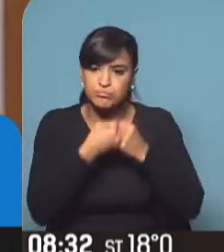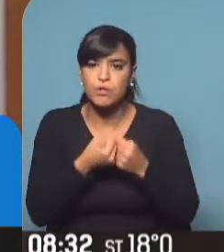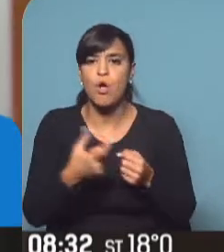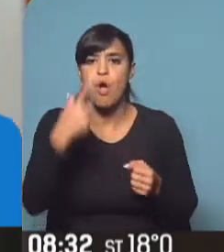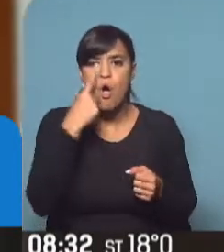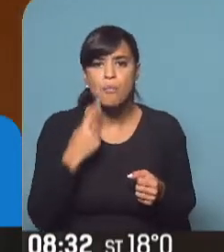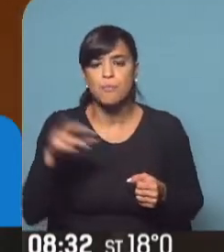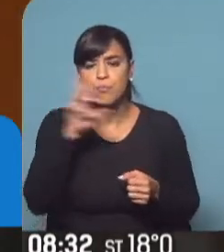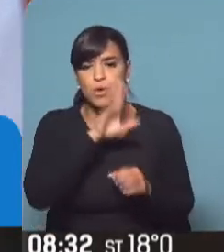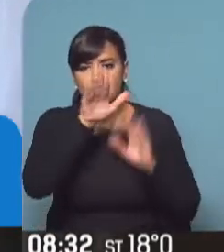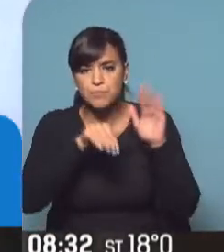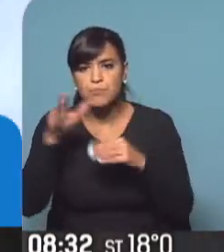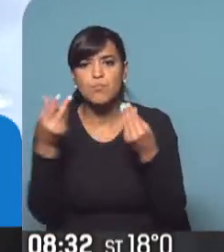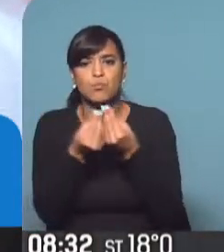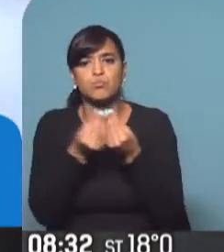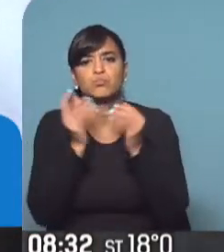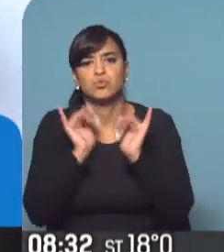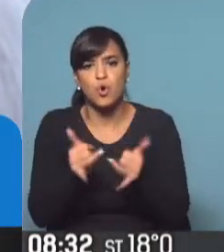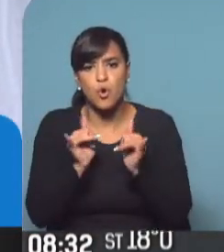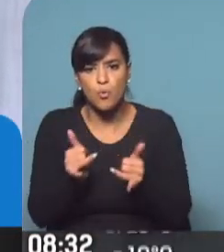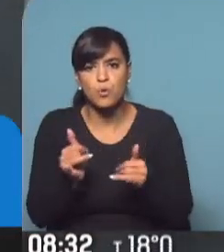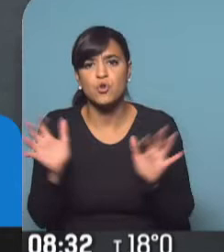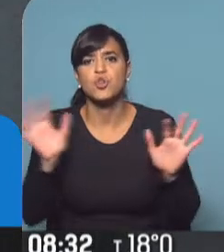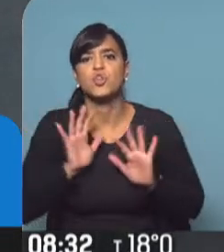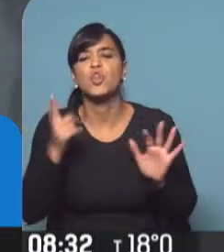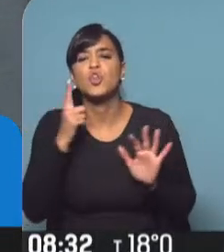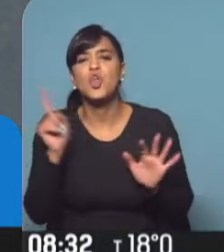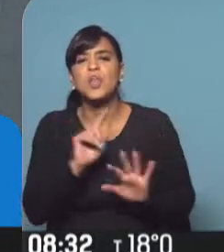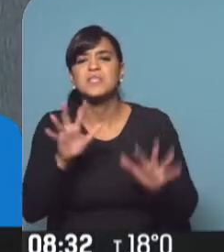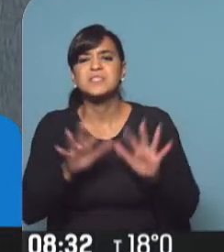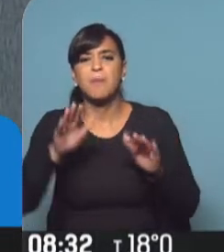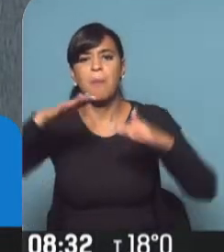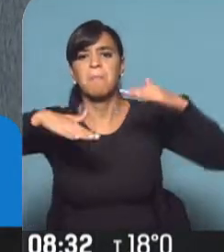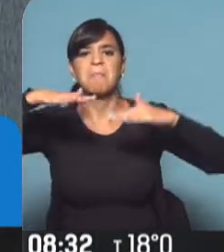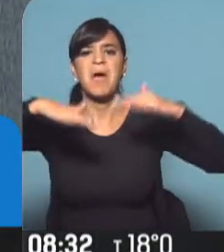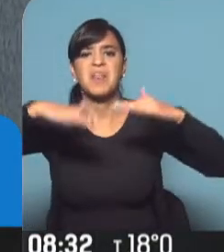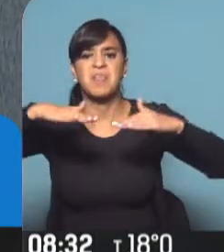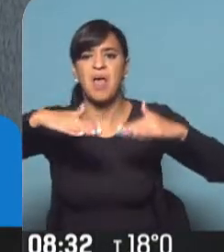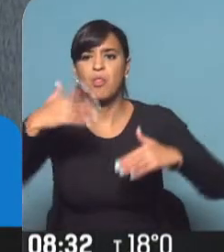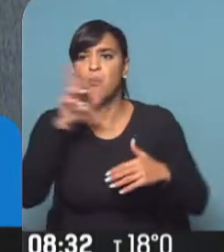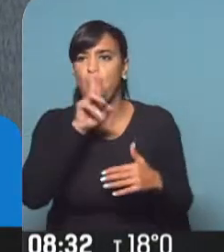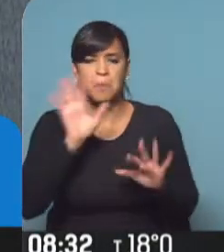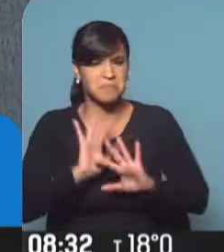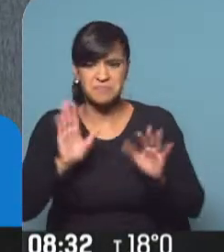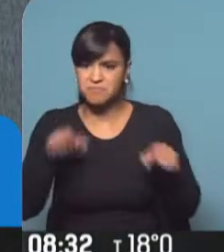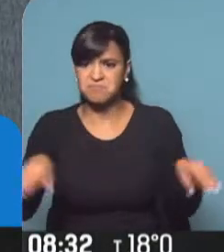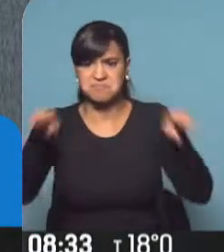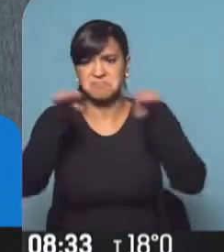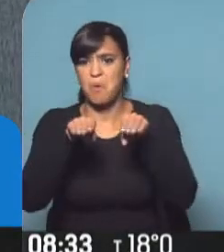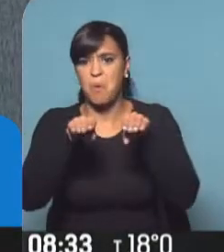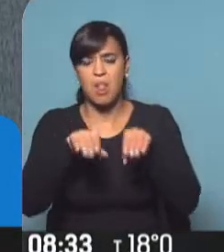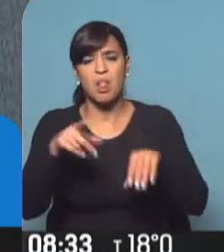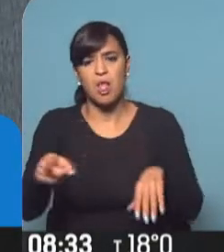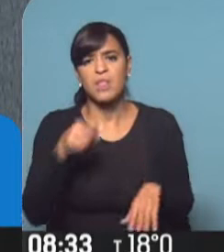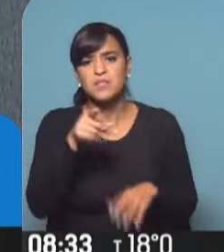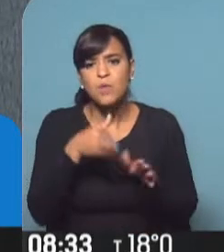convocadas y muchos jóvenes digo no necesitamos variedad para que haya mujeres en las listas así que creo que esta unidad